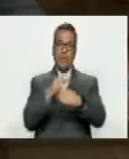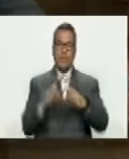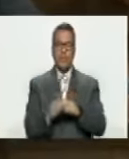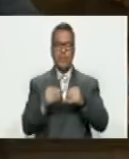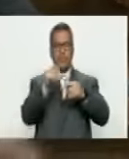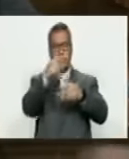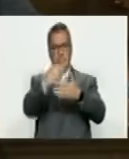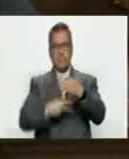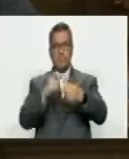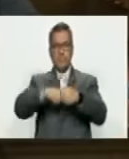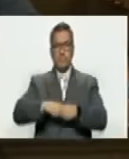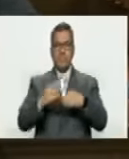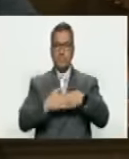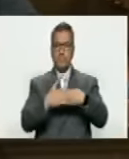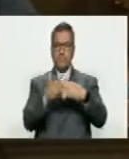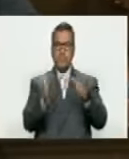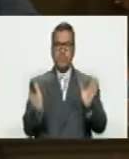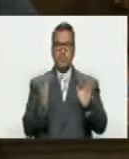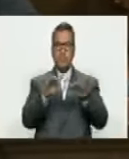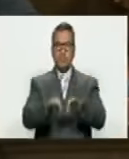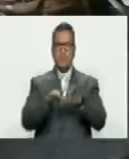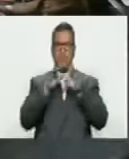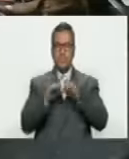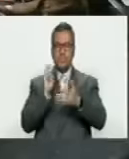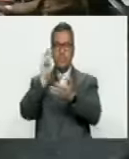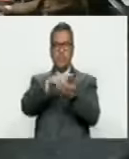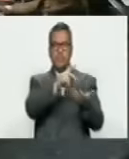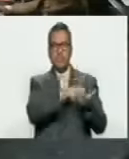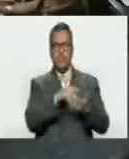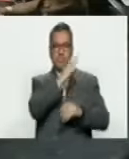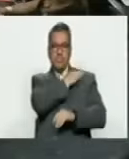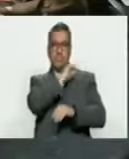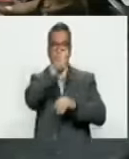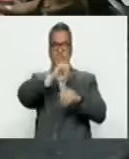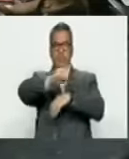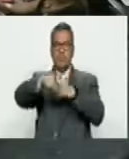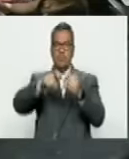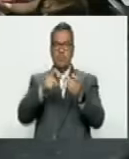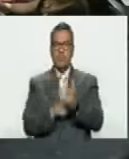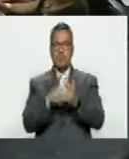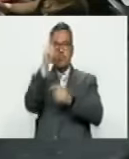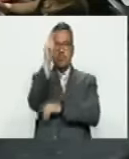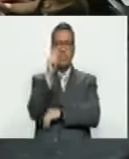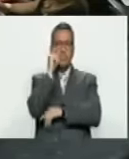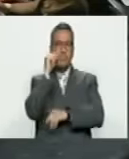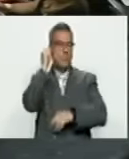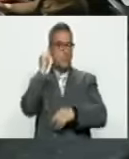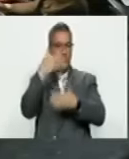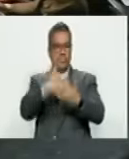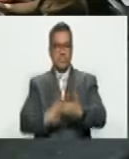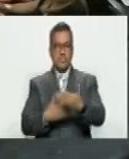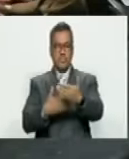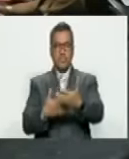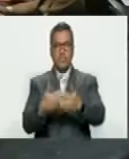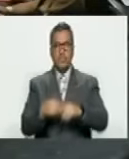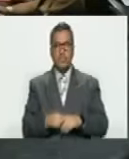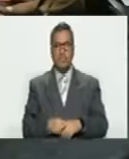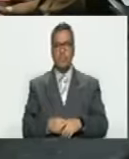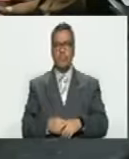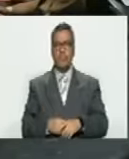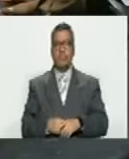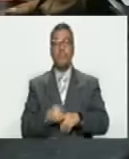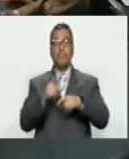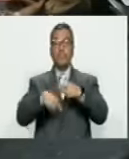cuórum reglamentario, abrió la sesión extraordinaria con la asistencia de la Junta Directiva en Pleno y de las diputadas y los diputados indicados en esta anexa.